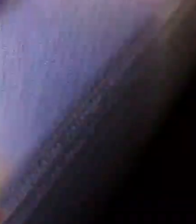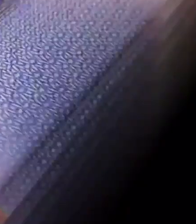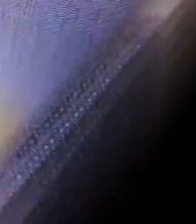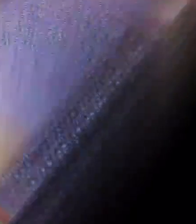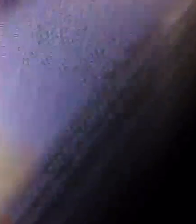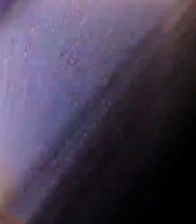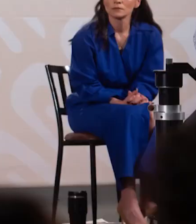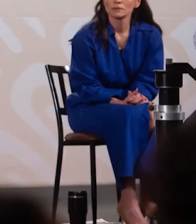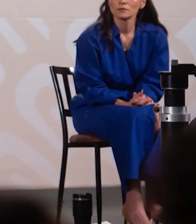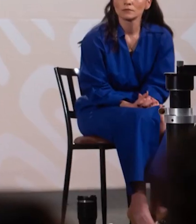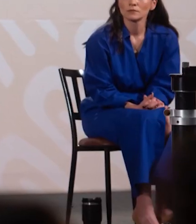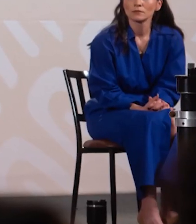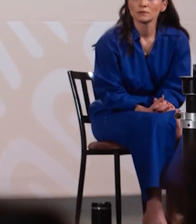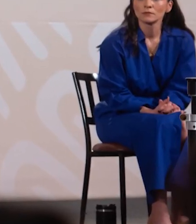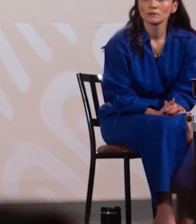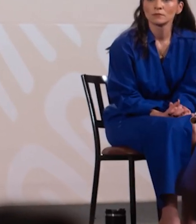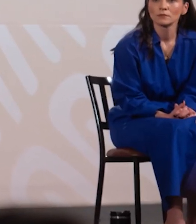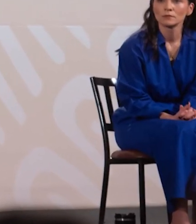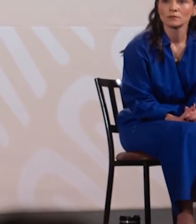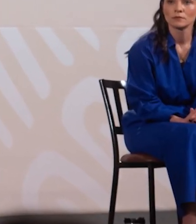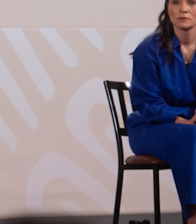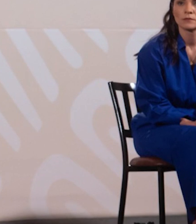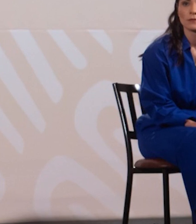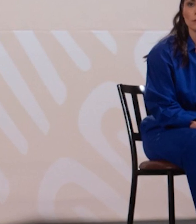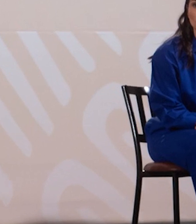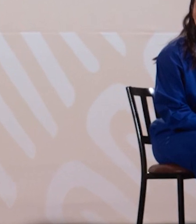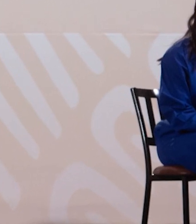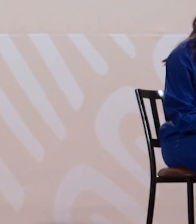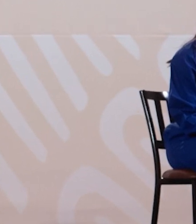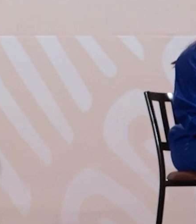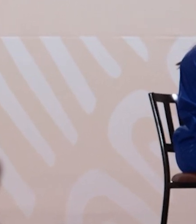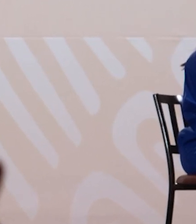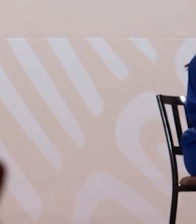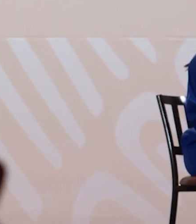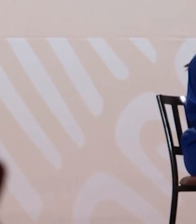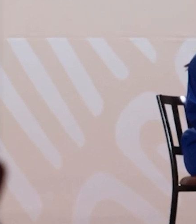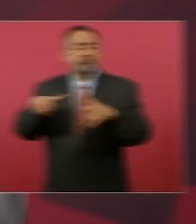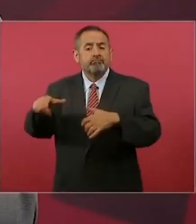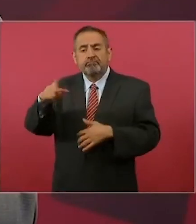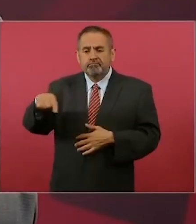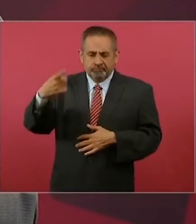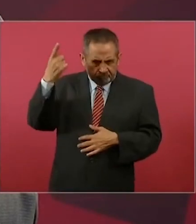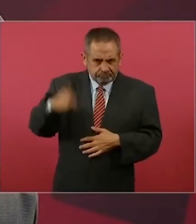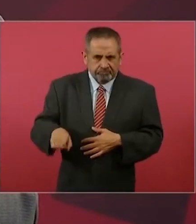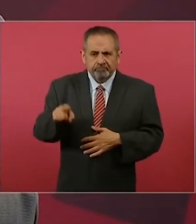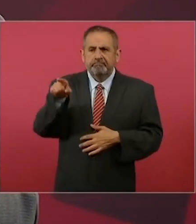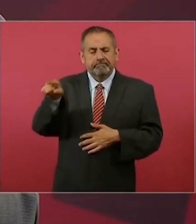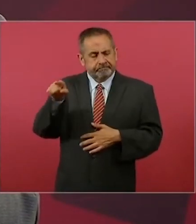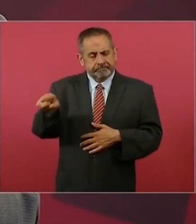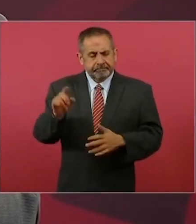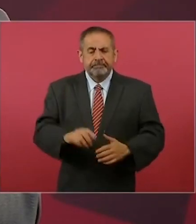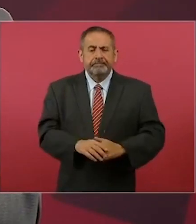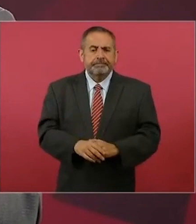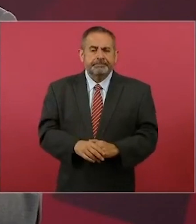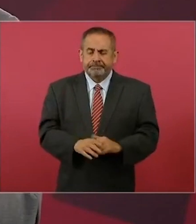Suprema Corte señala que la remuneración del presidente no se limita al sueldo bruto asignado en el presupuesto de egresos, sino que incluye prestaciones en